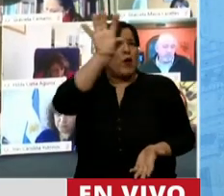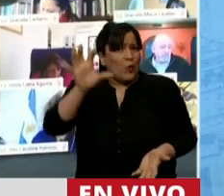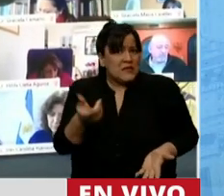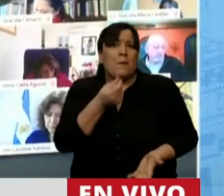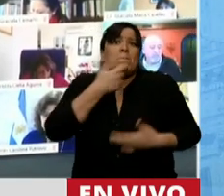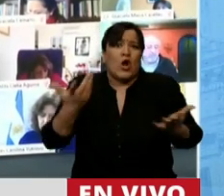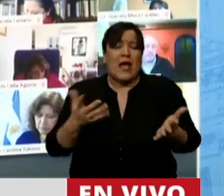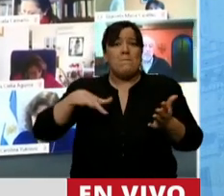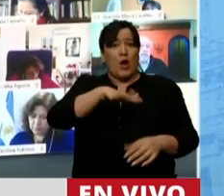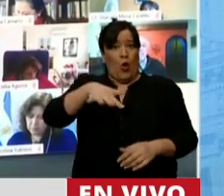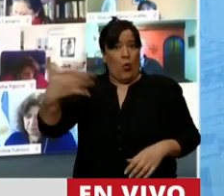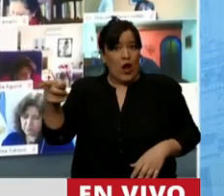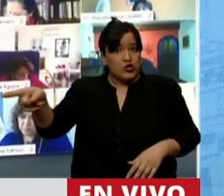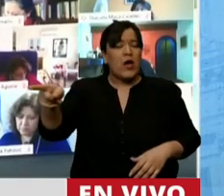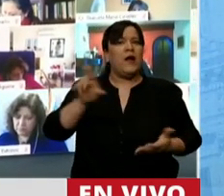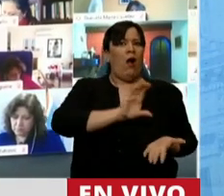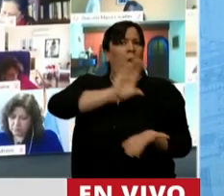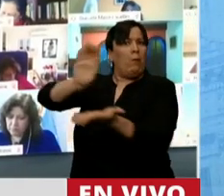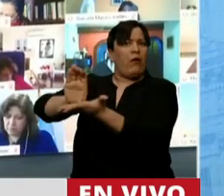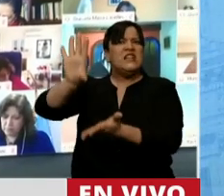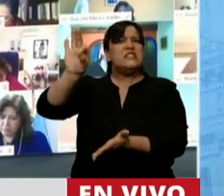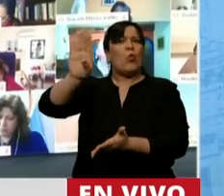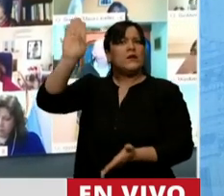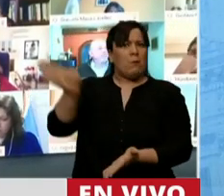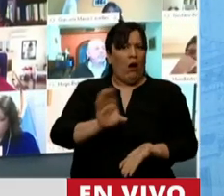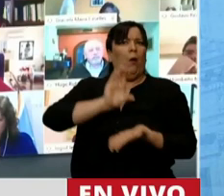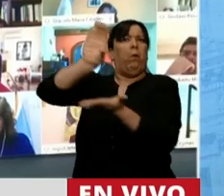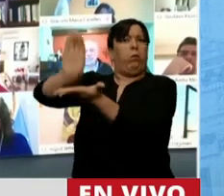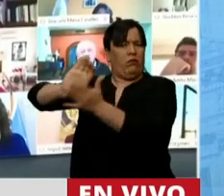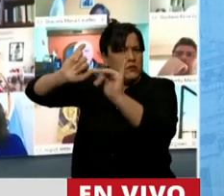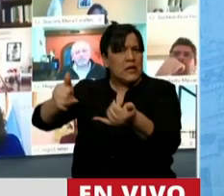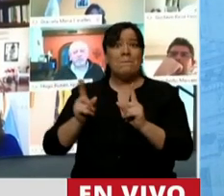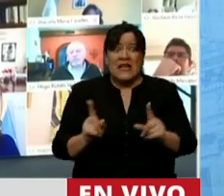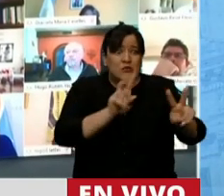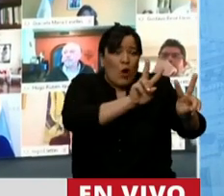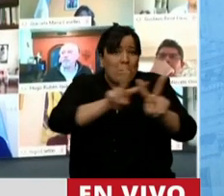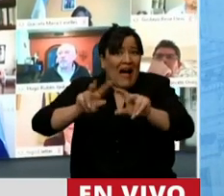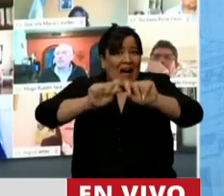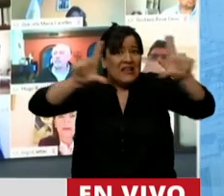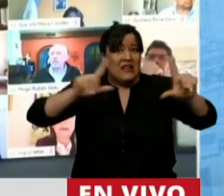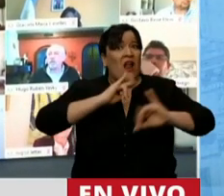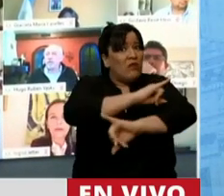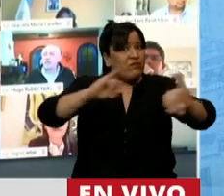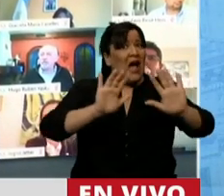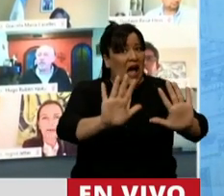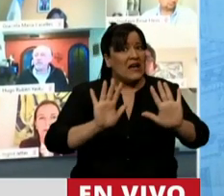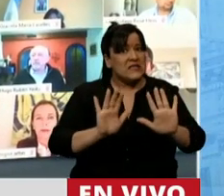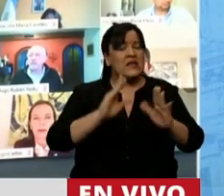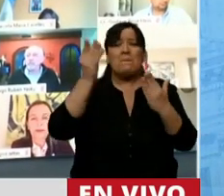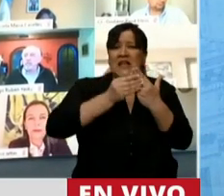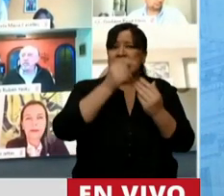la provincia de buenos aires se llevan más del 50% informado por la propia página del